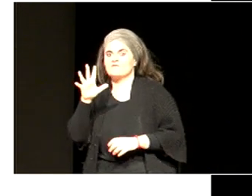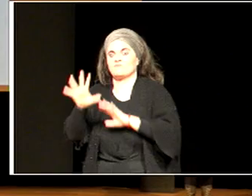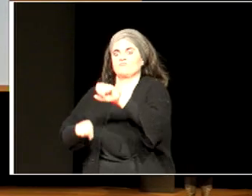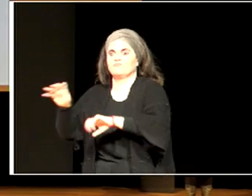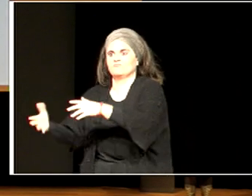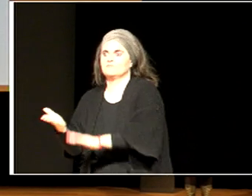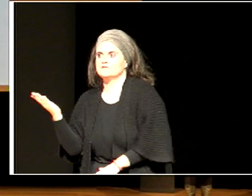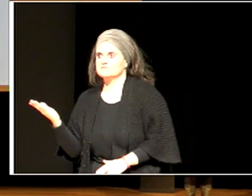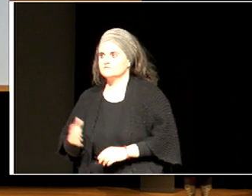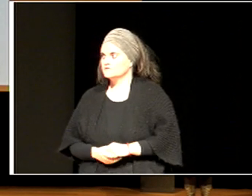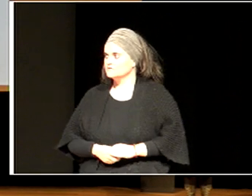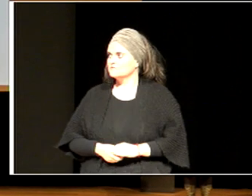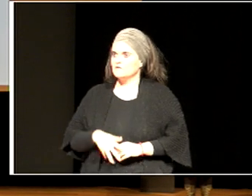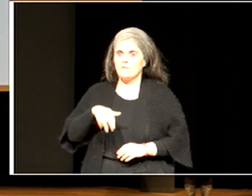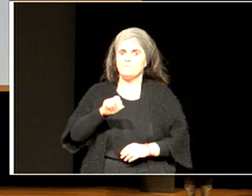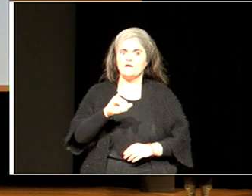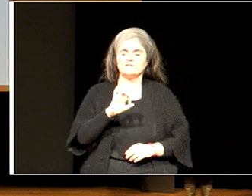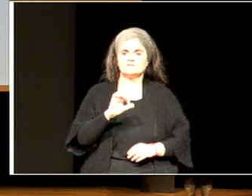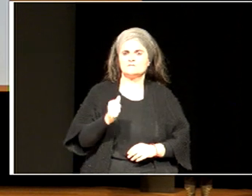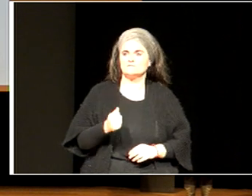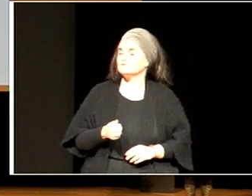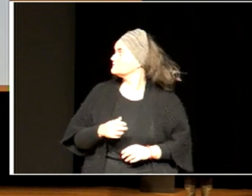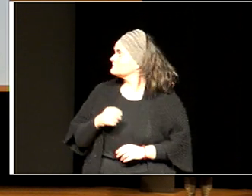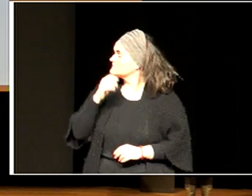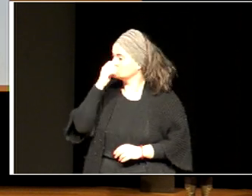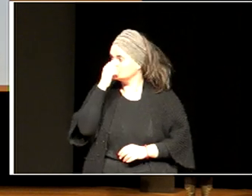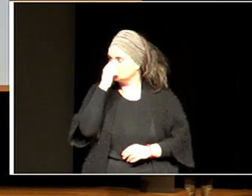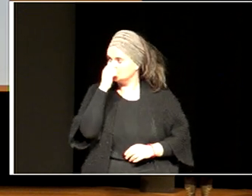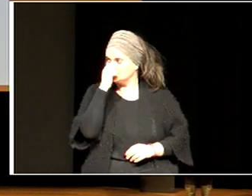se cumple marí sant dato el día por manzanas